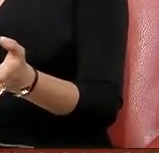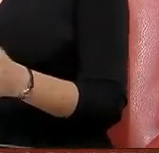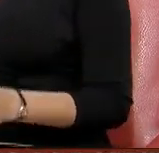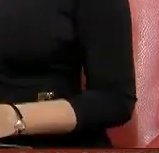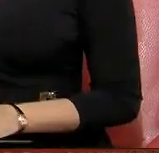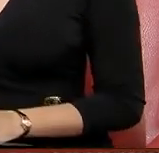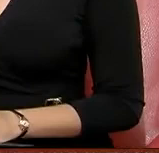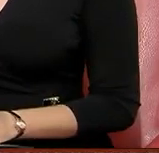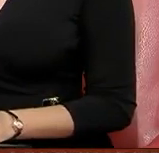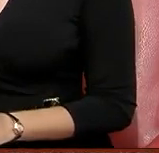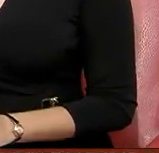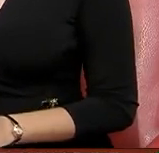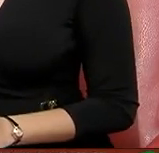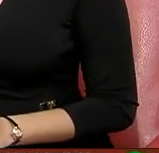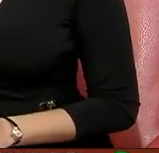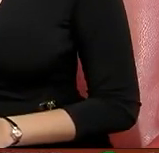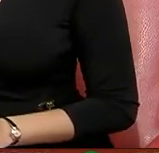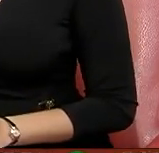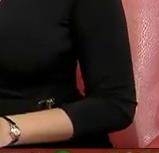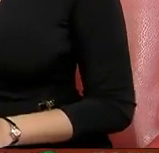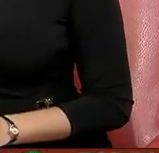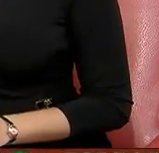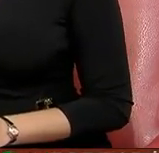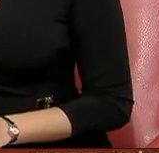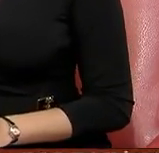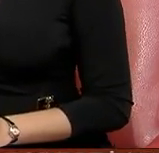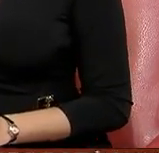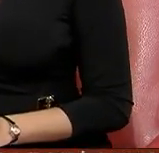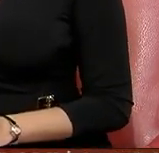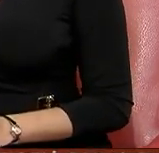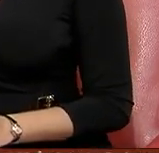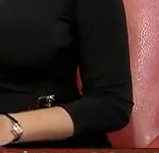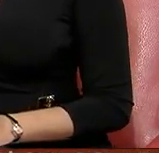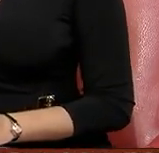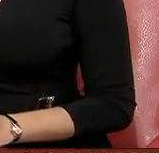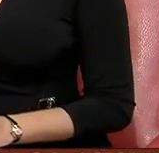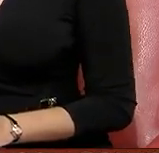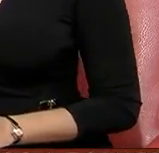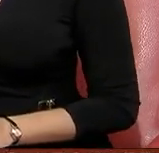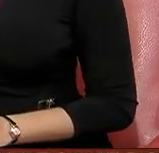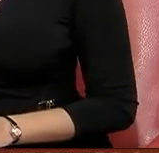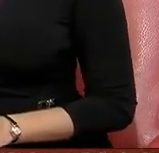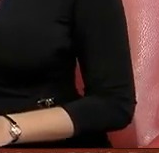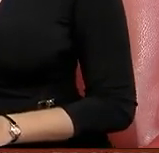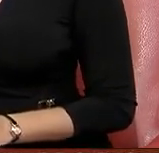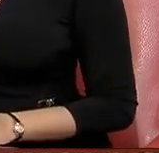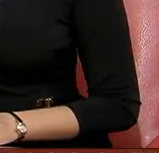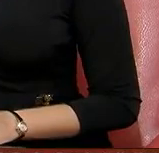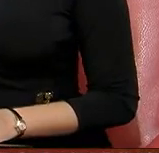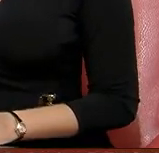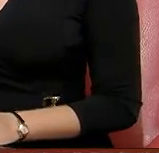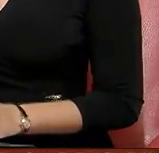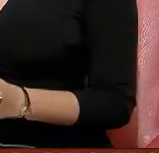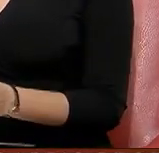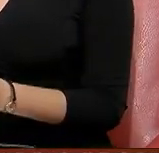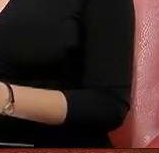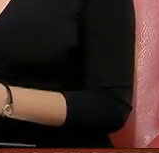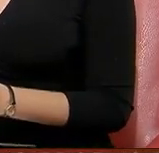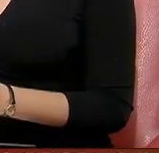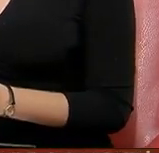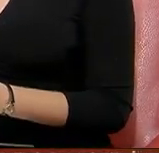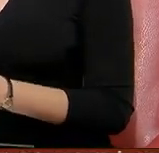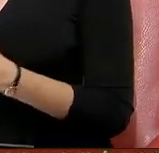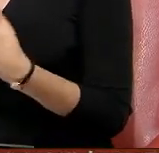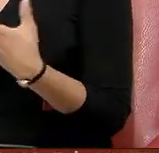su casa. Y bueno, como hemos estado informando y analizando en México al Día sobre la situación en Turquía, es importante